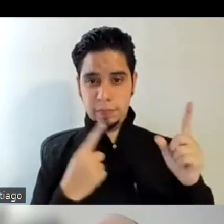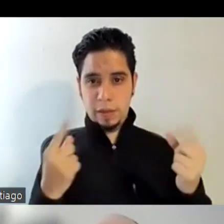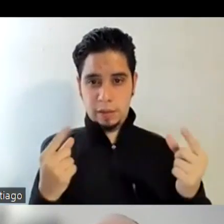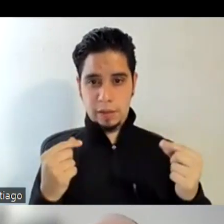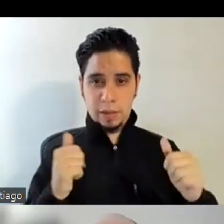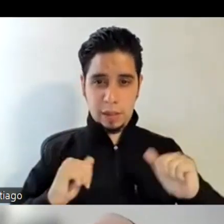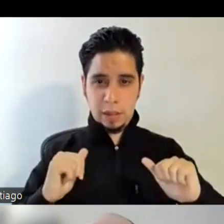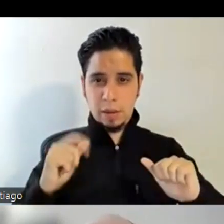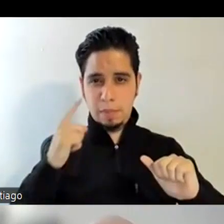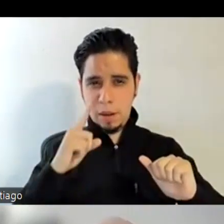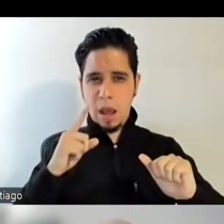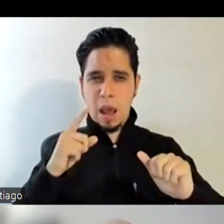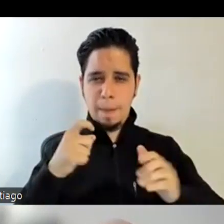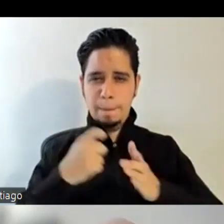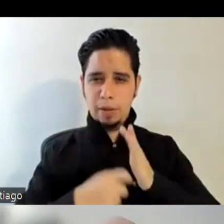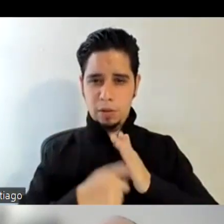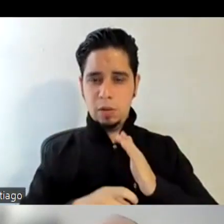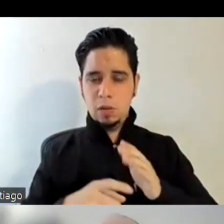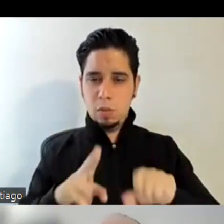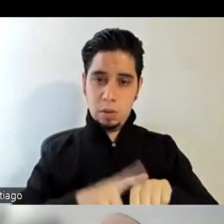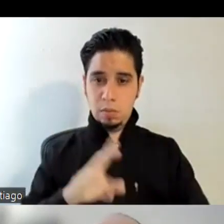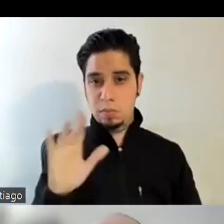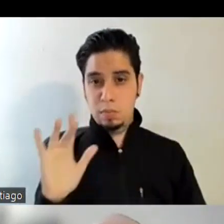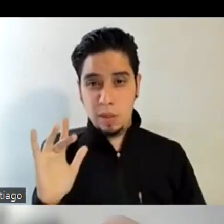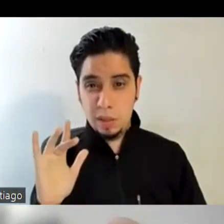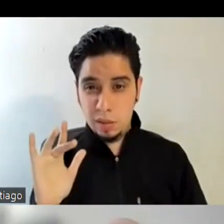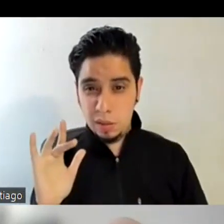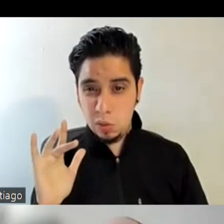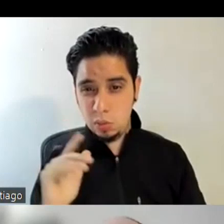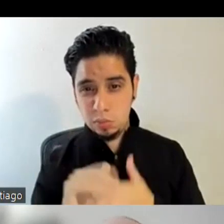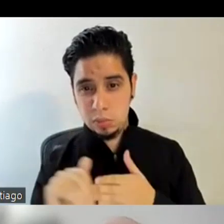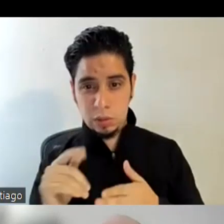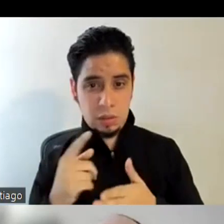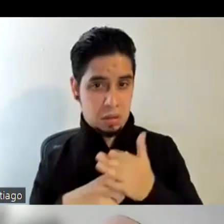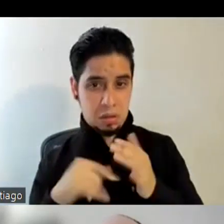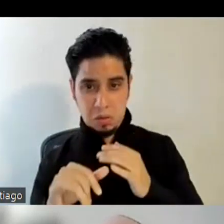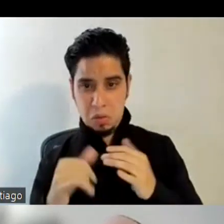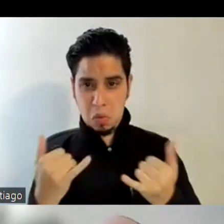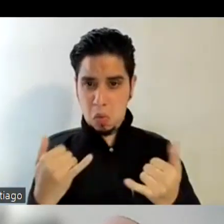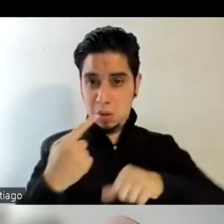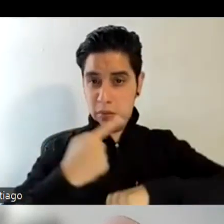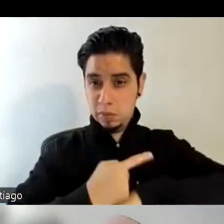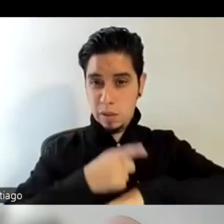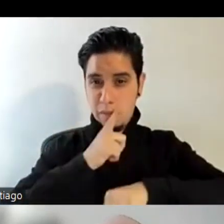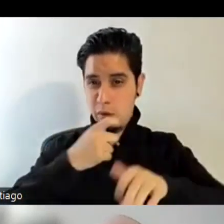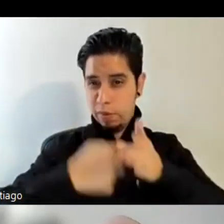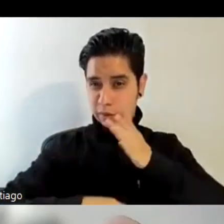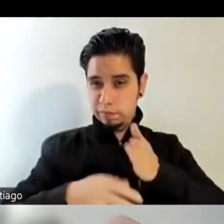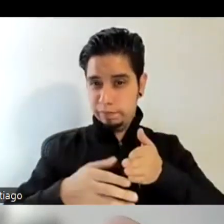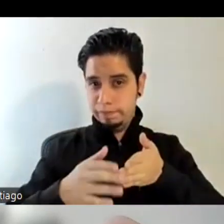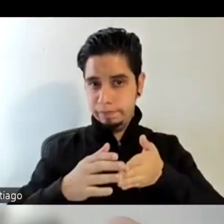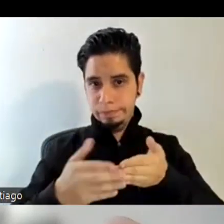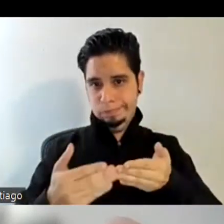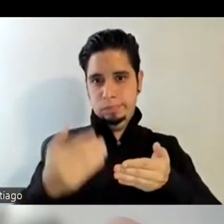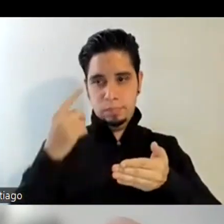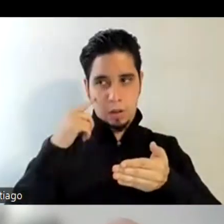precios populares. Los boletos cuestan $25, que hoy en día es un precio bastante asequible comparado con